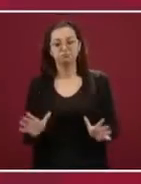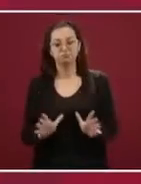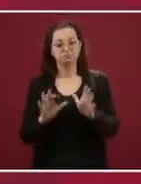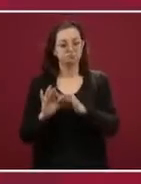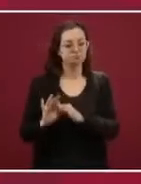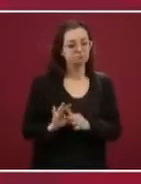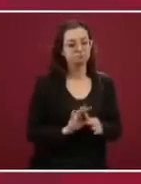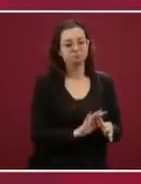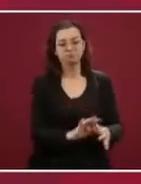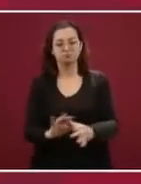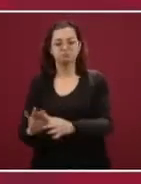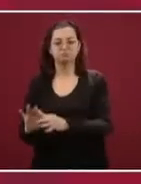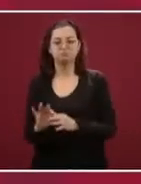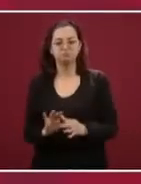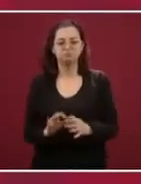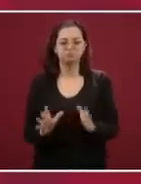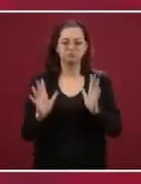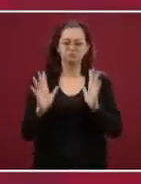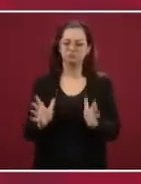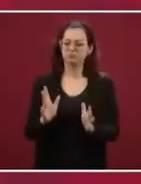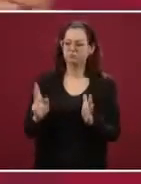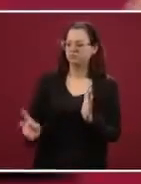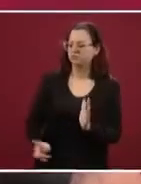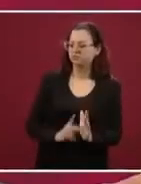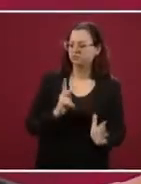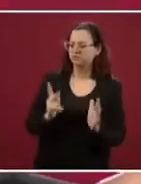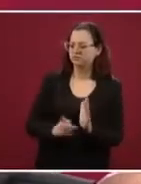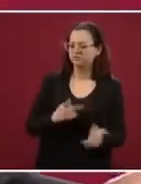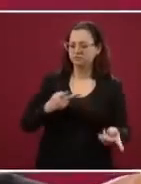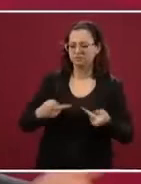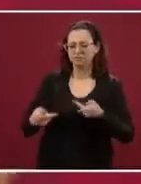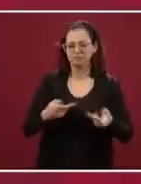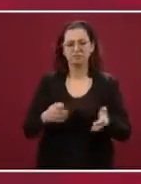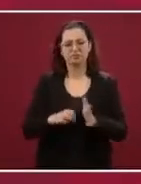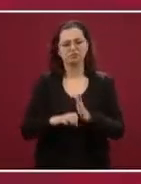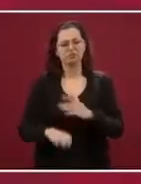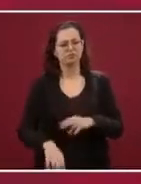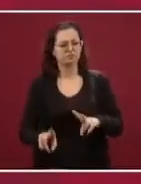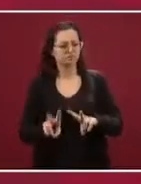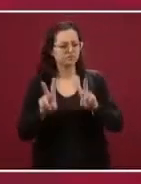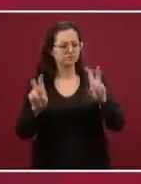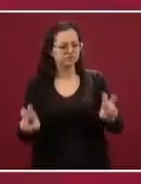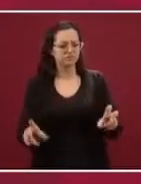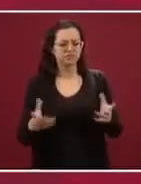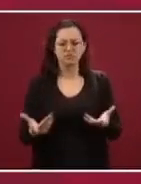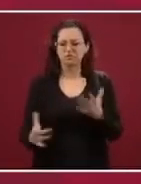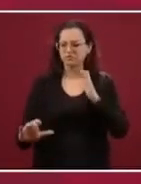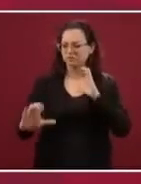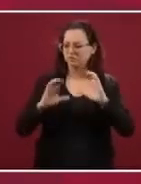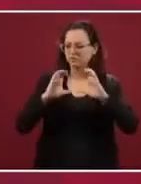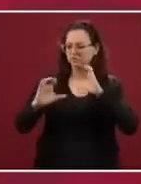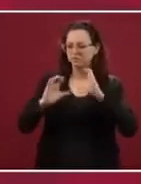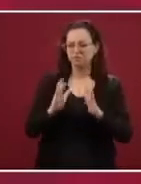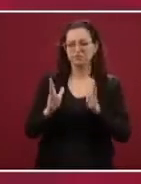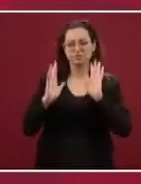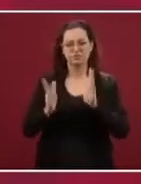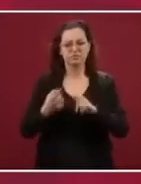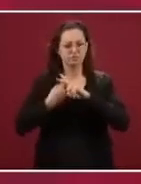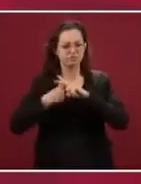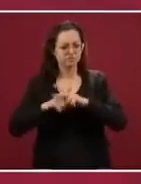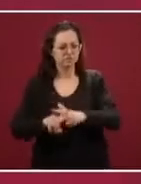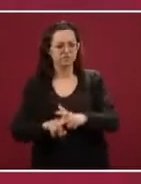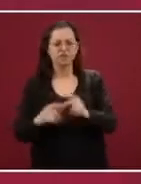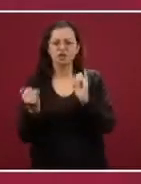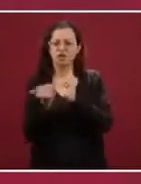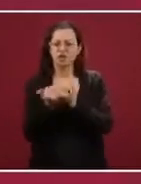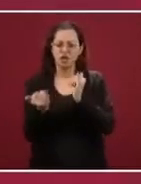Hemos hablado de los planes, por ejemplo, en comunicaciones, que ya está en práctica. Se está elaborando el